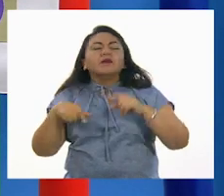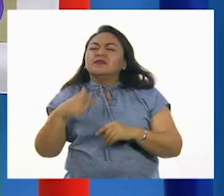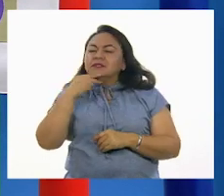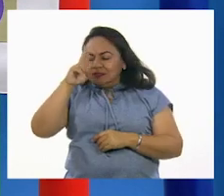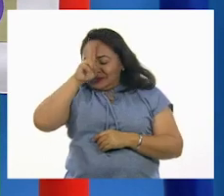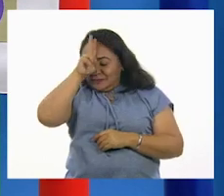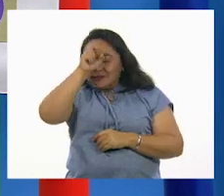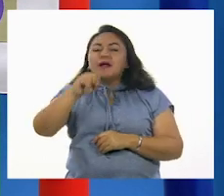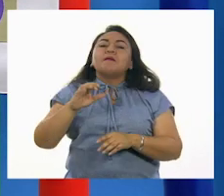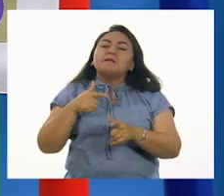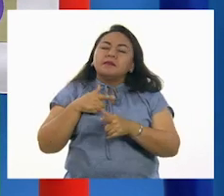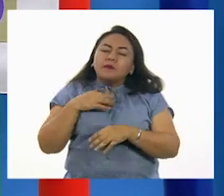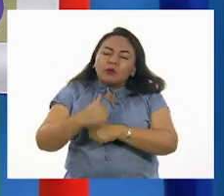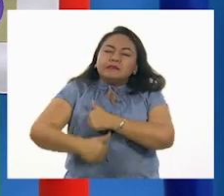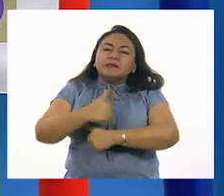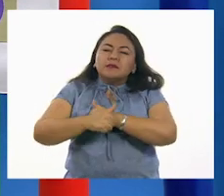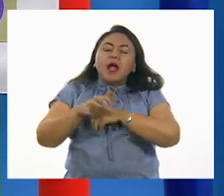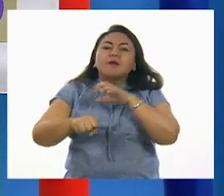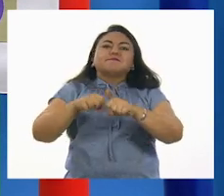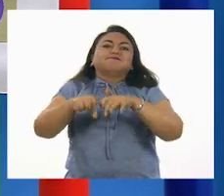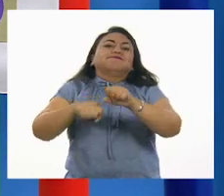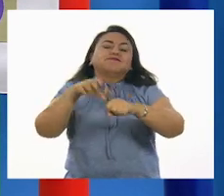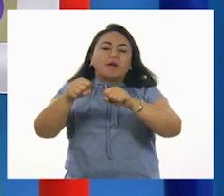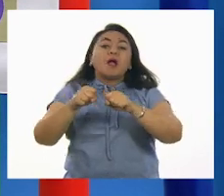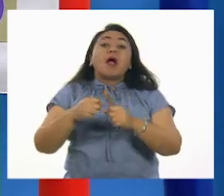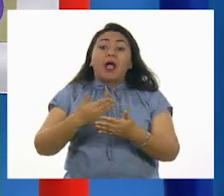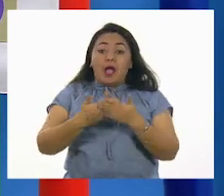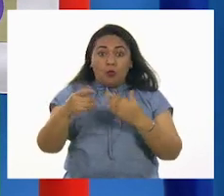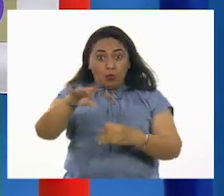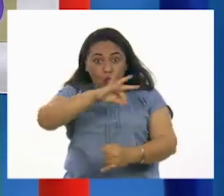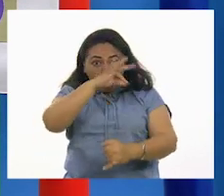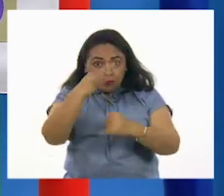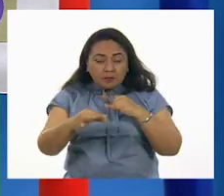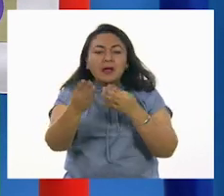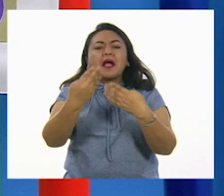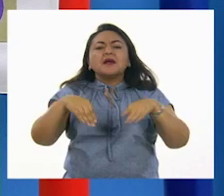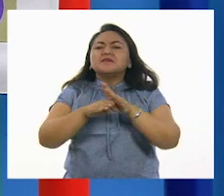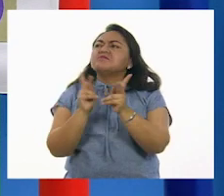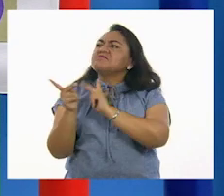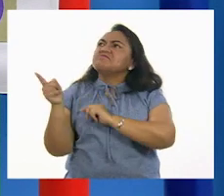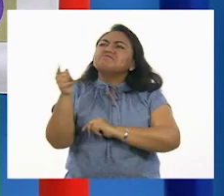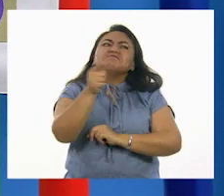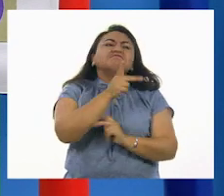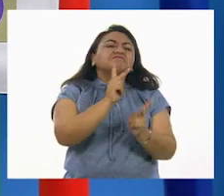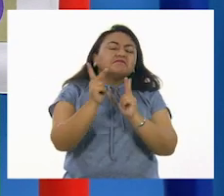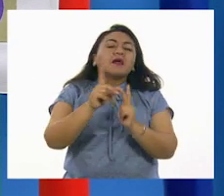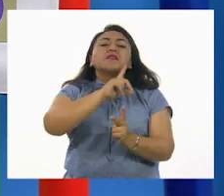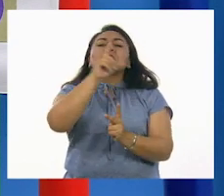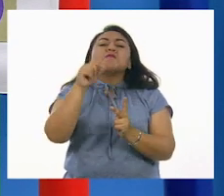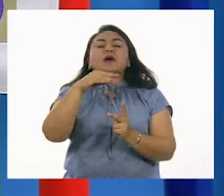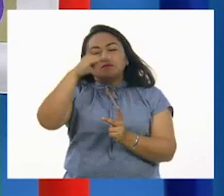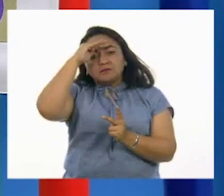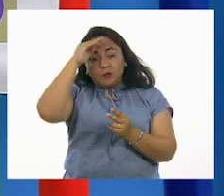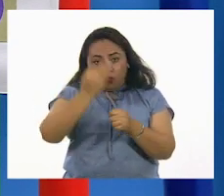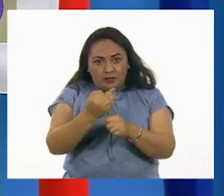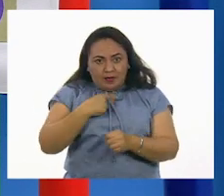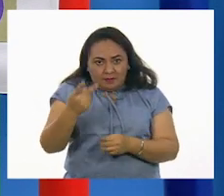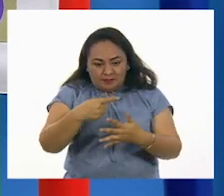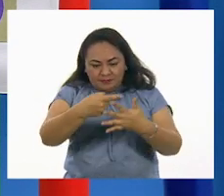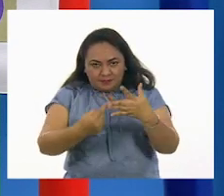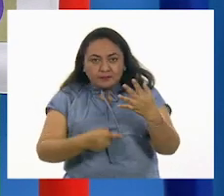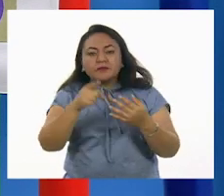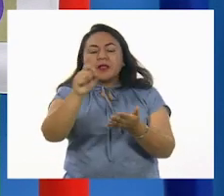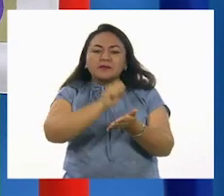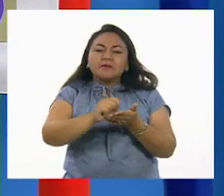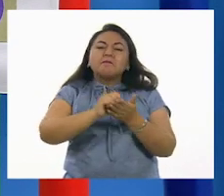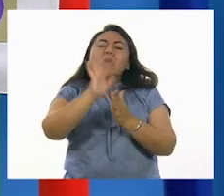En casa, comenten lo aprendido durante esta sesión. Al finalizar su esquema, a modo de reflexión, contesten las siguientes preguntas como si